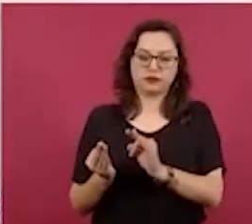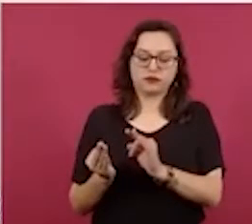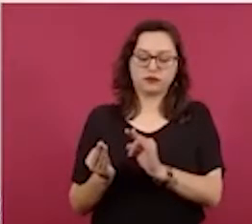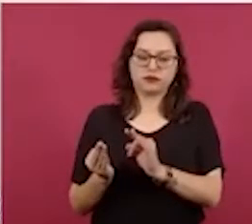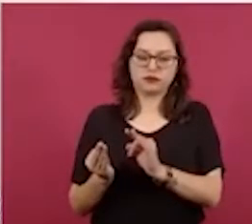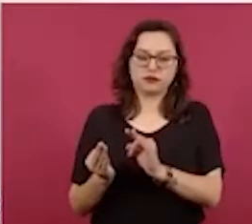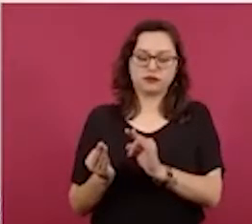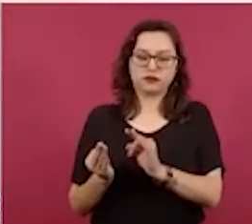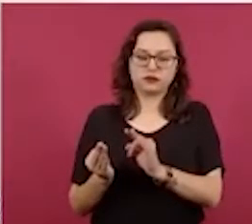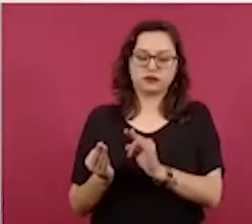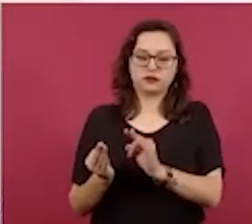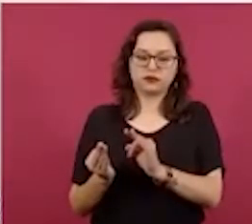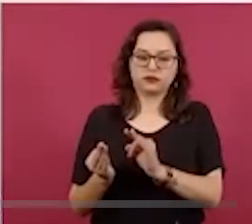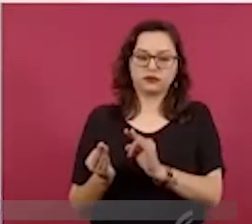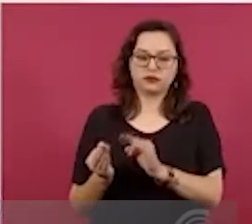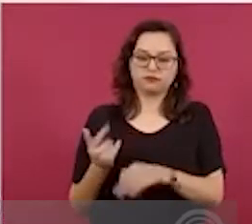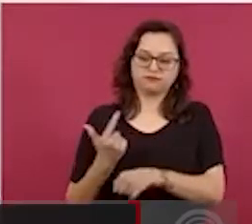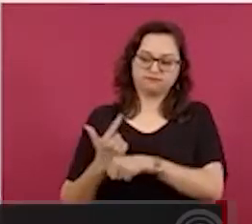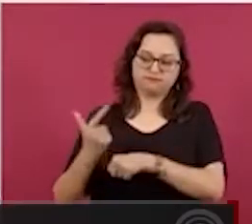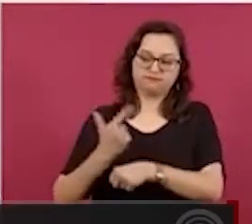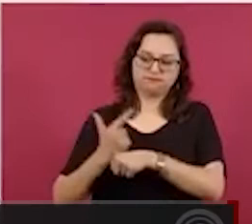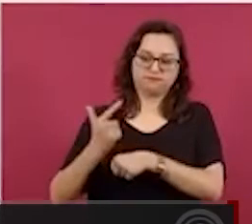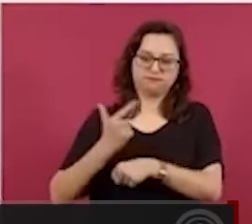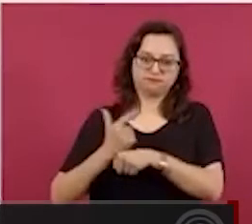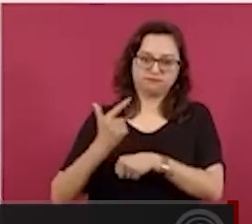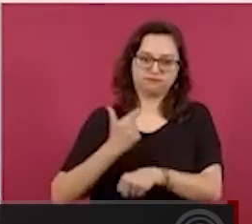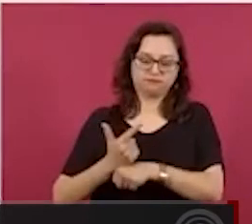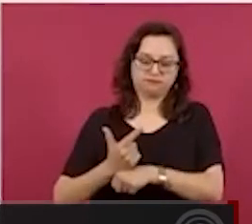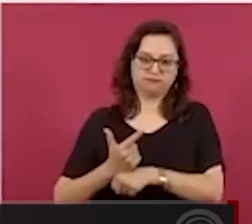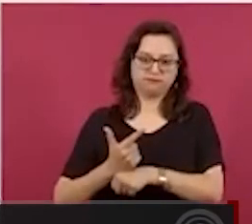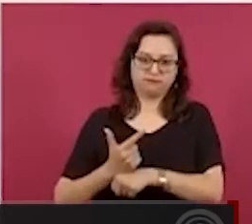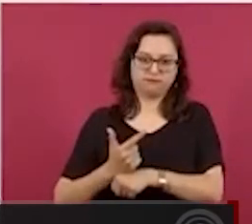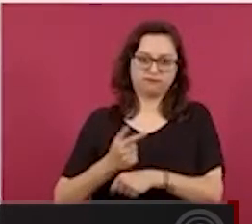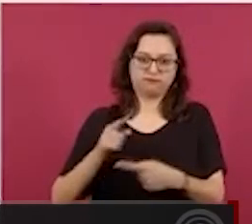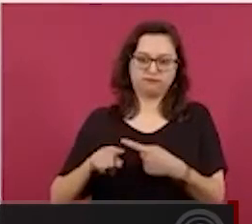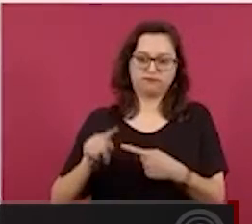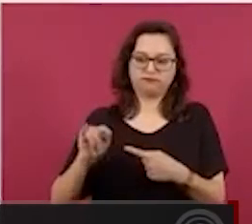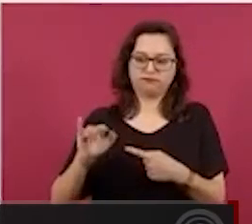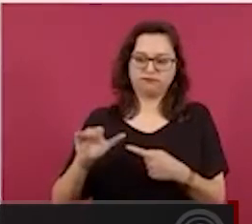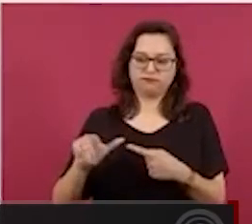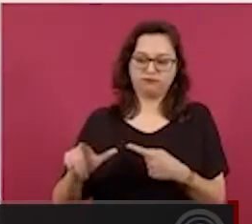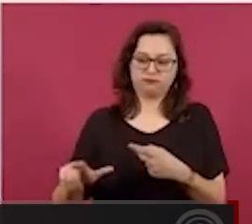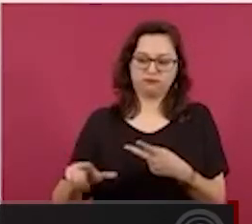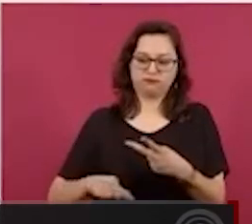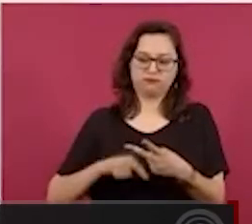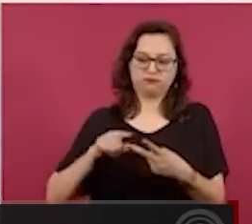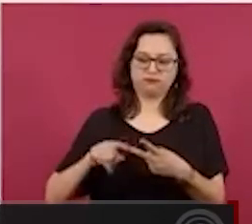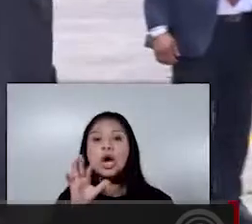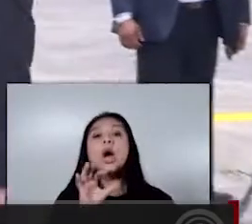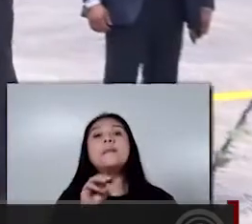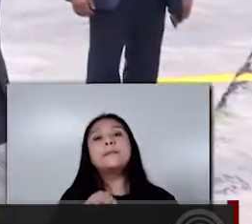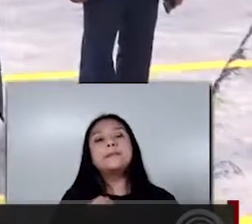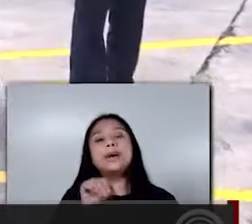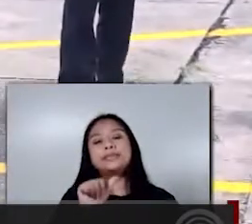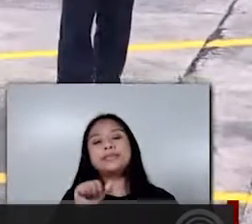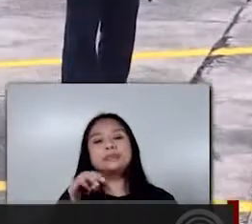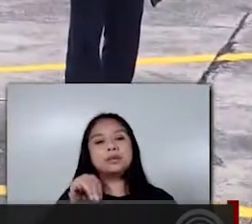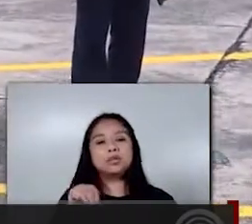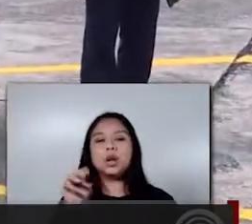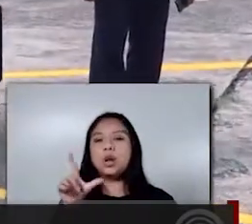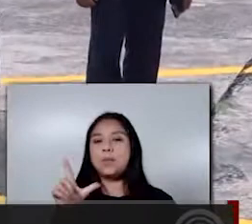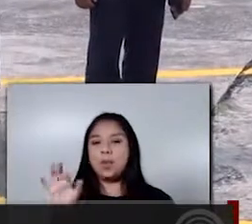Pasadas las 3 de la tarde, el presidente de México, Andrés Manuel López Obrador, arribó a territorio guatemalteco, dando inicio de su primera gira oficial